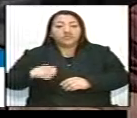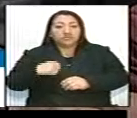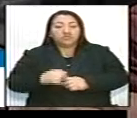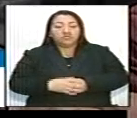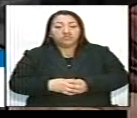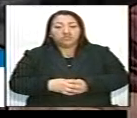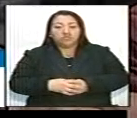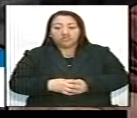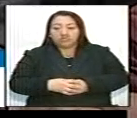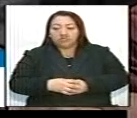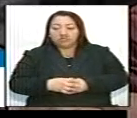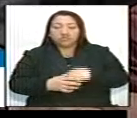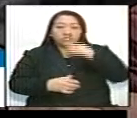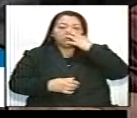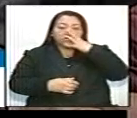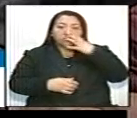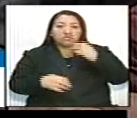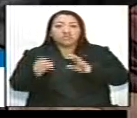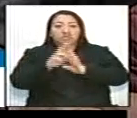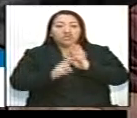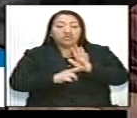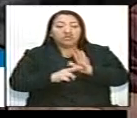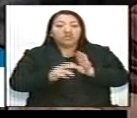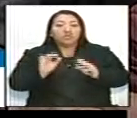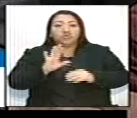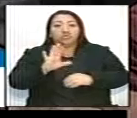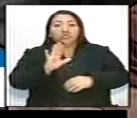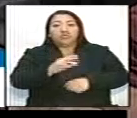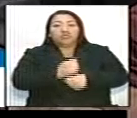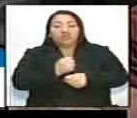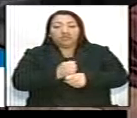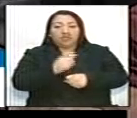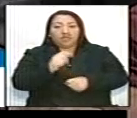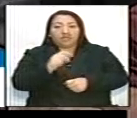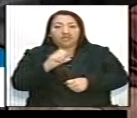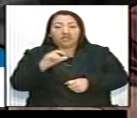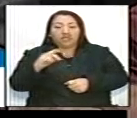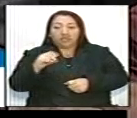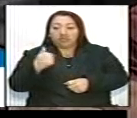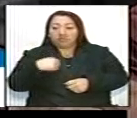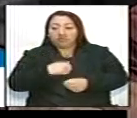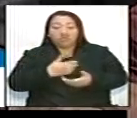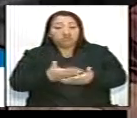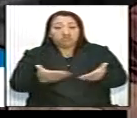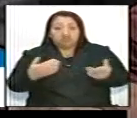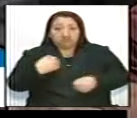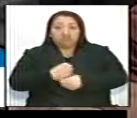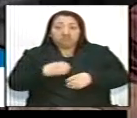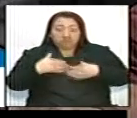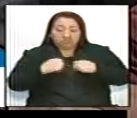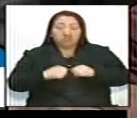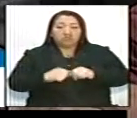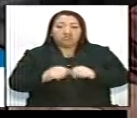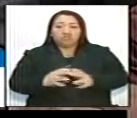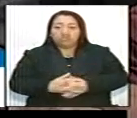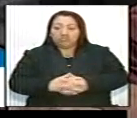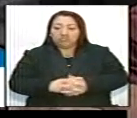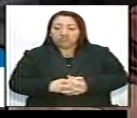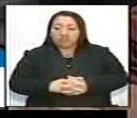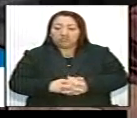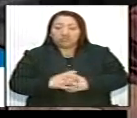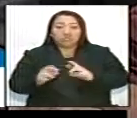municipales y también, por supuesto, a las regionales y a sus funcionarios y técnicos, nuestra disposición a mantener una